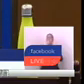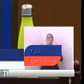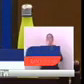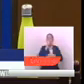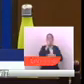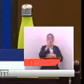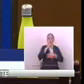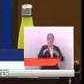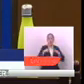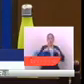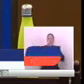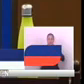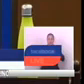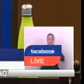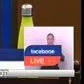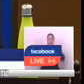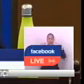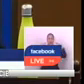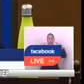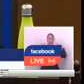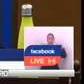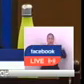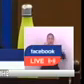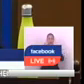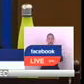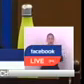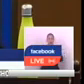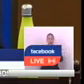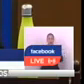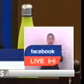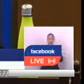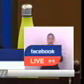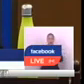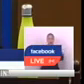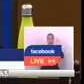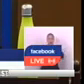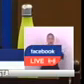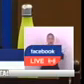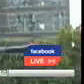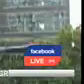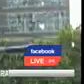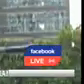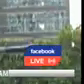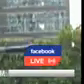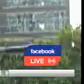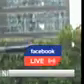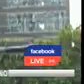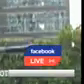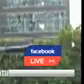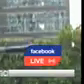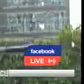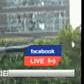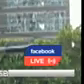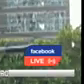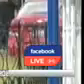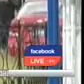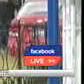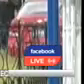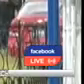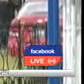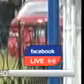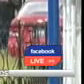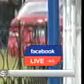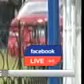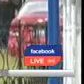privadas, se reconoce un asueto para el día jueves 6 de julio. En cuanto al viernes 7 de julio,